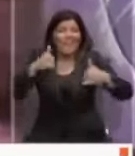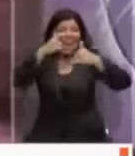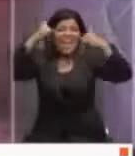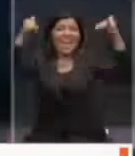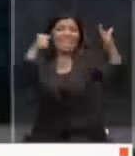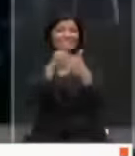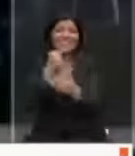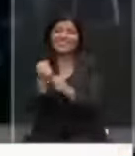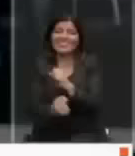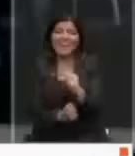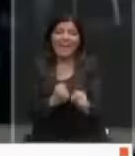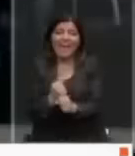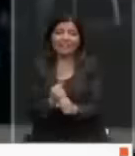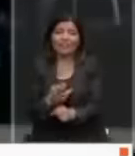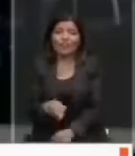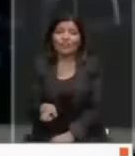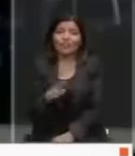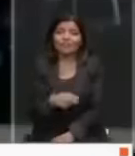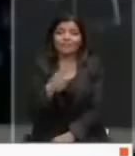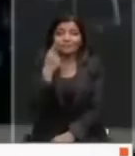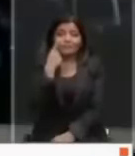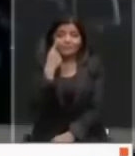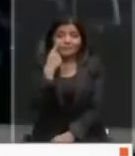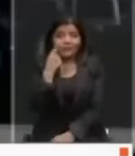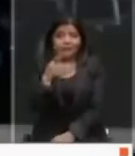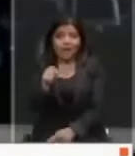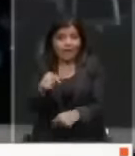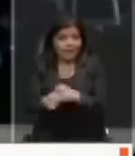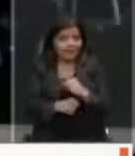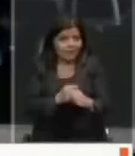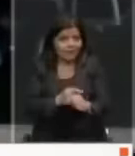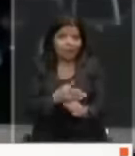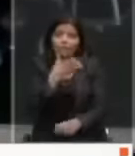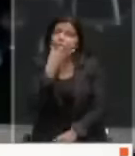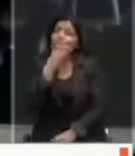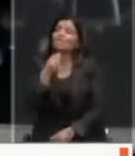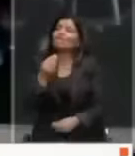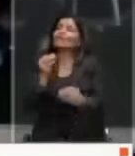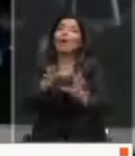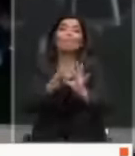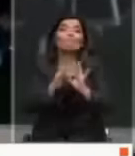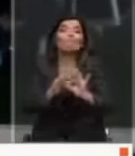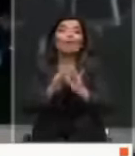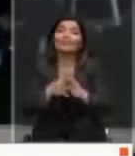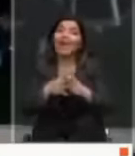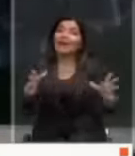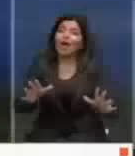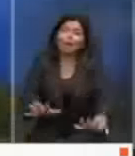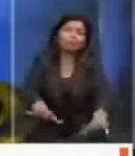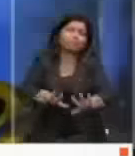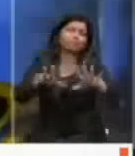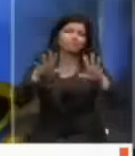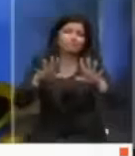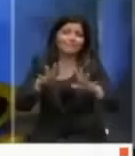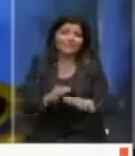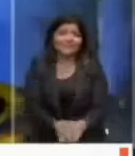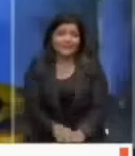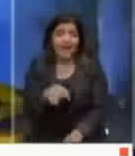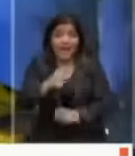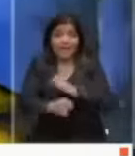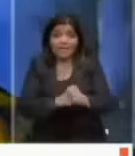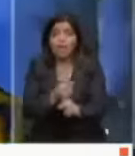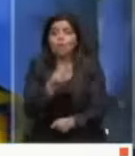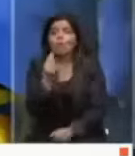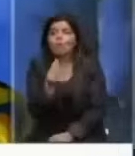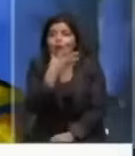fines de año conocía pero no en esa época de fue muy lindo Muchas gracias por el espectáculo pero este año muy muy